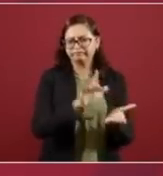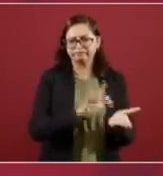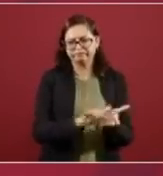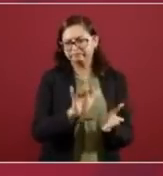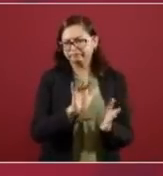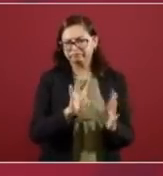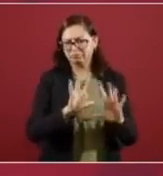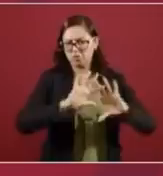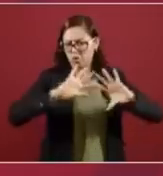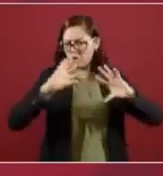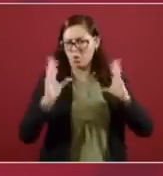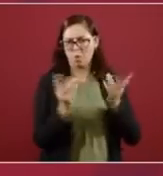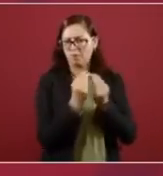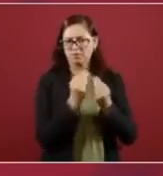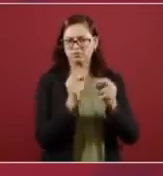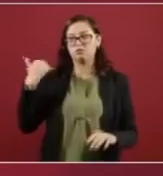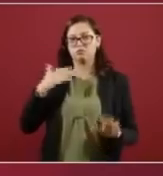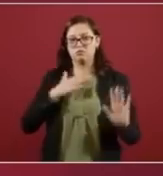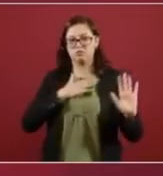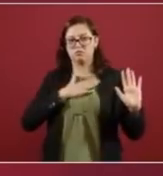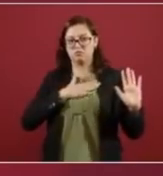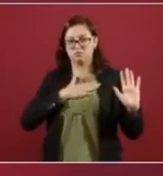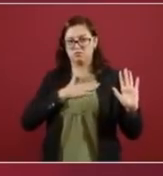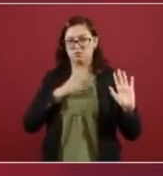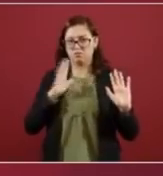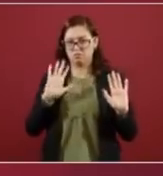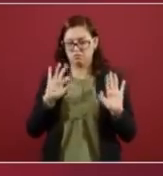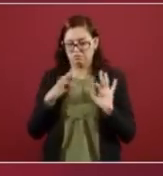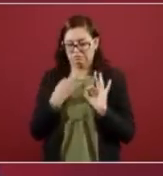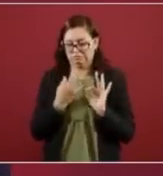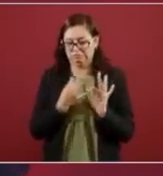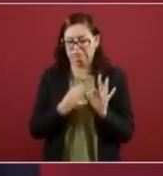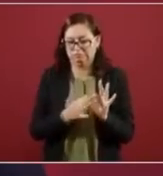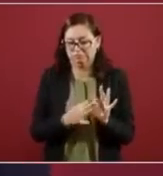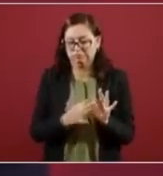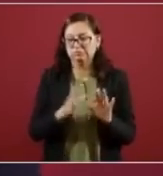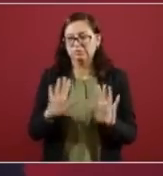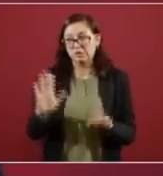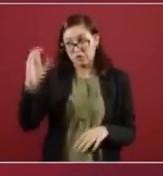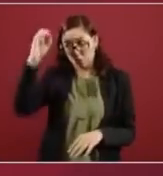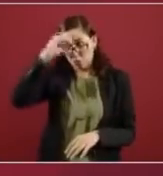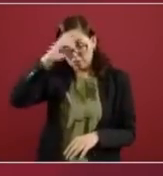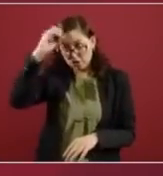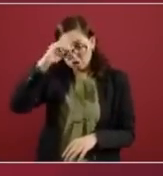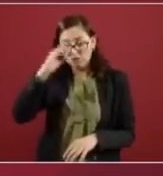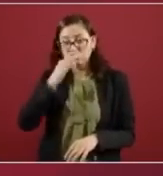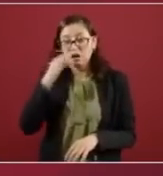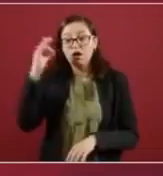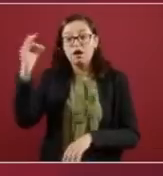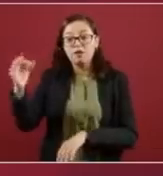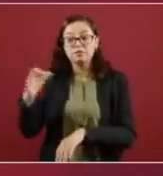sus términos. Debe de aprobarse